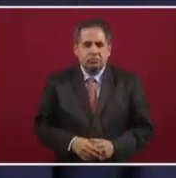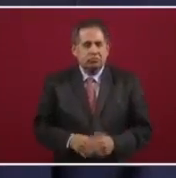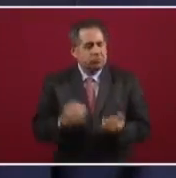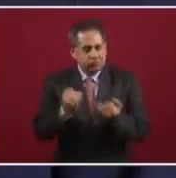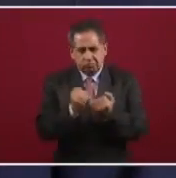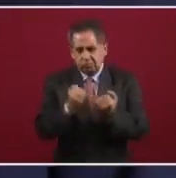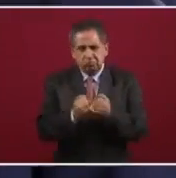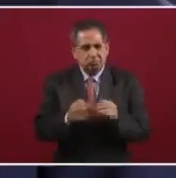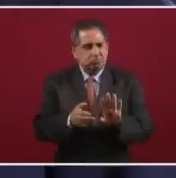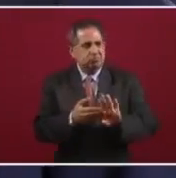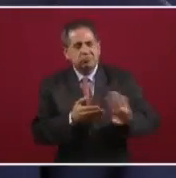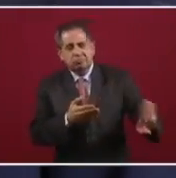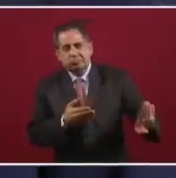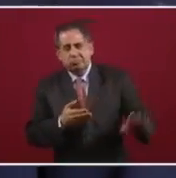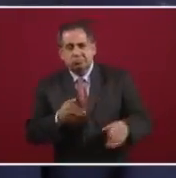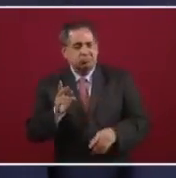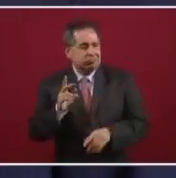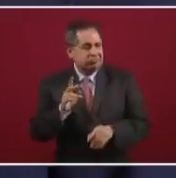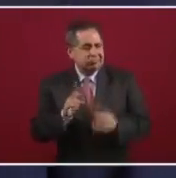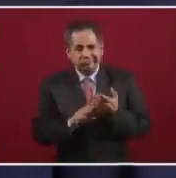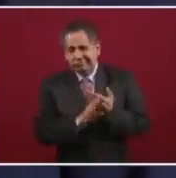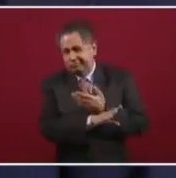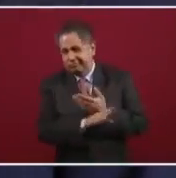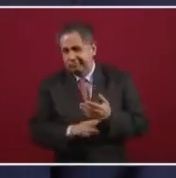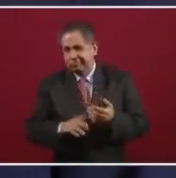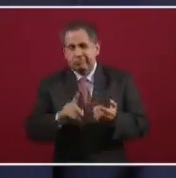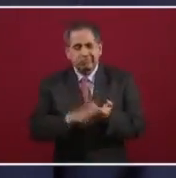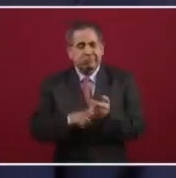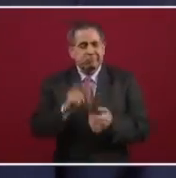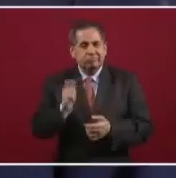aislarlos y que ellos mismos también vayan